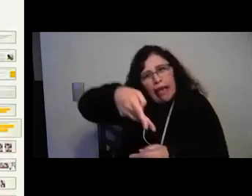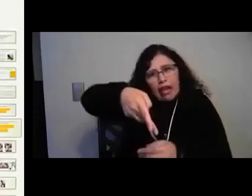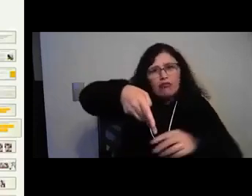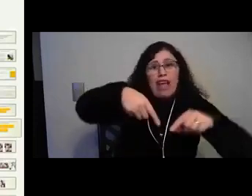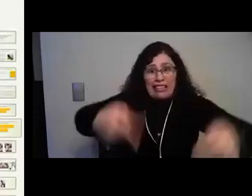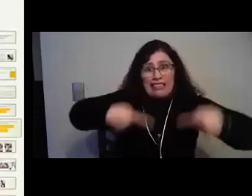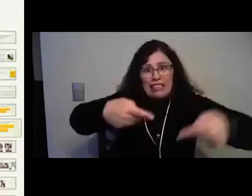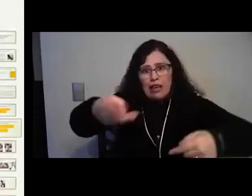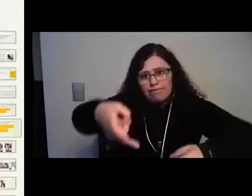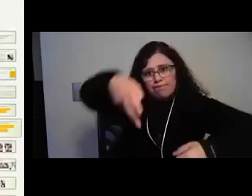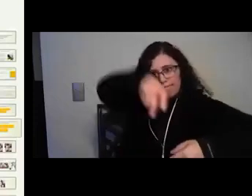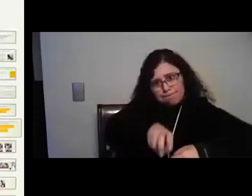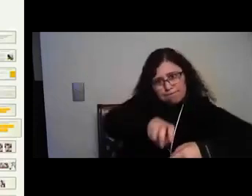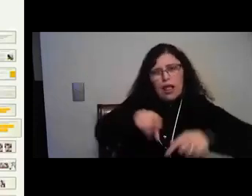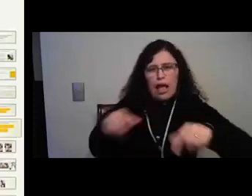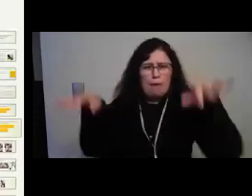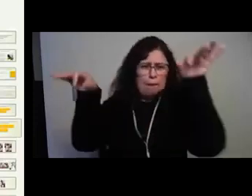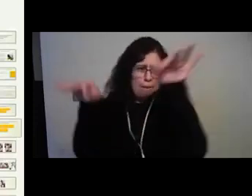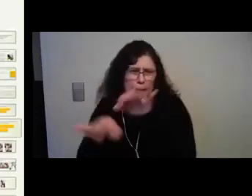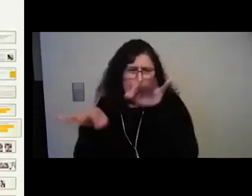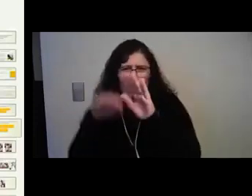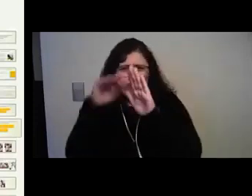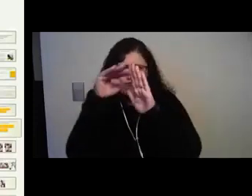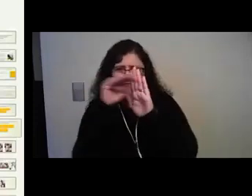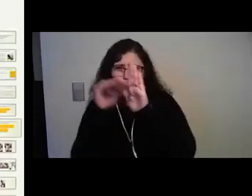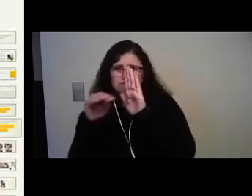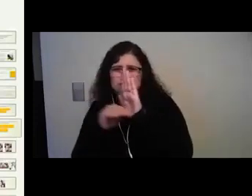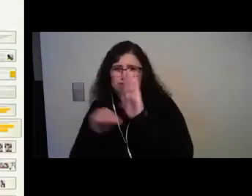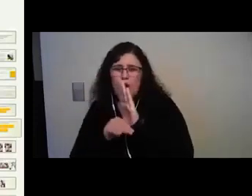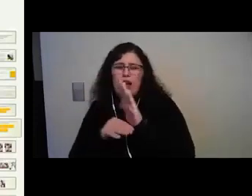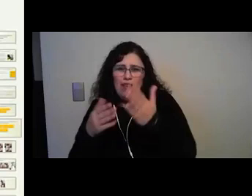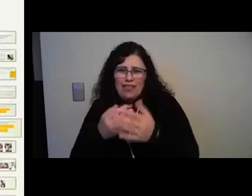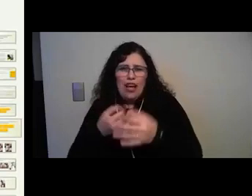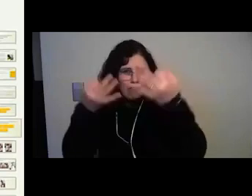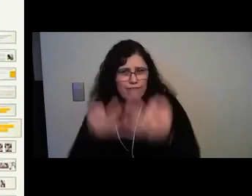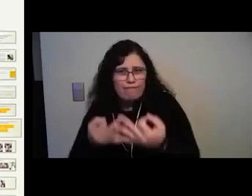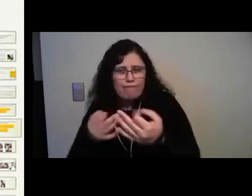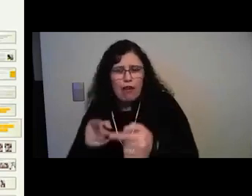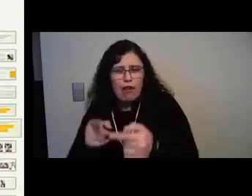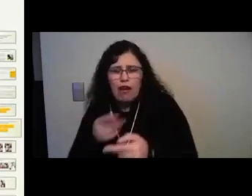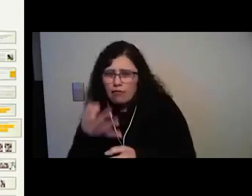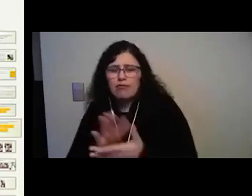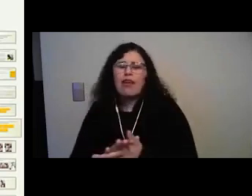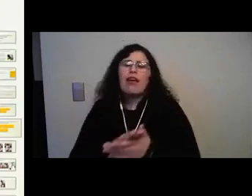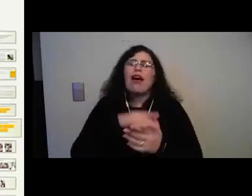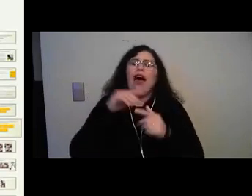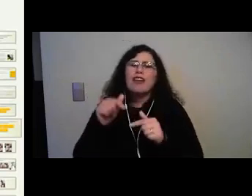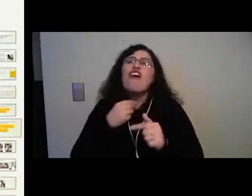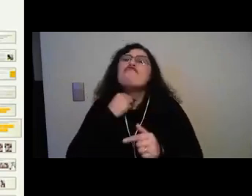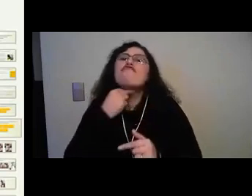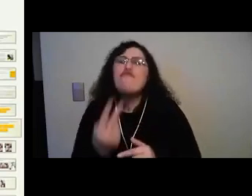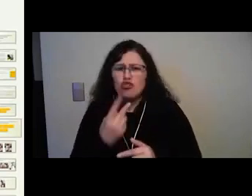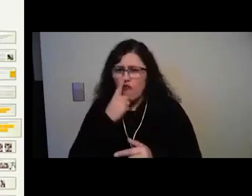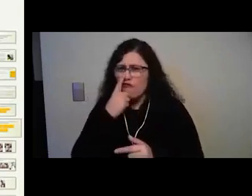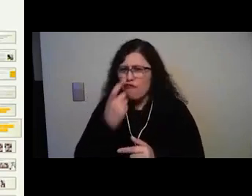ayudando. Y usted así lo hace, entrega instrucciones verbales concretas y idealmente con un tono de voz un poco más